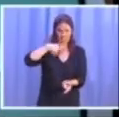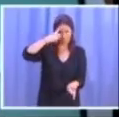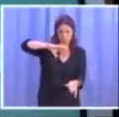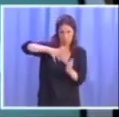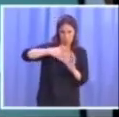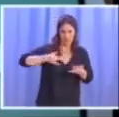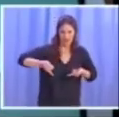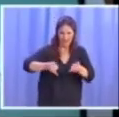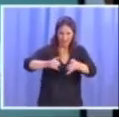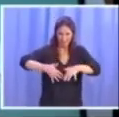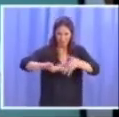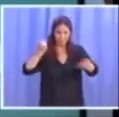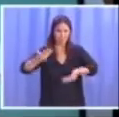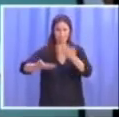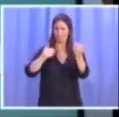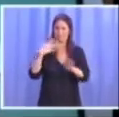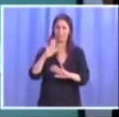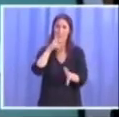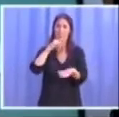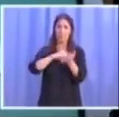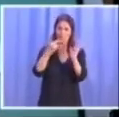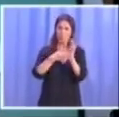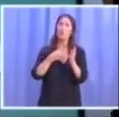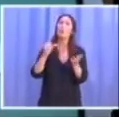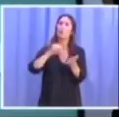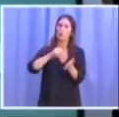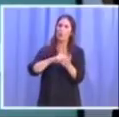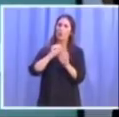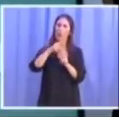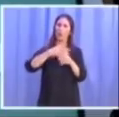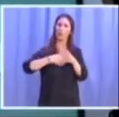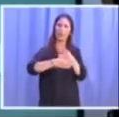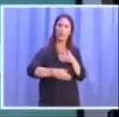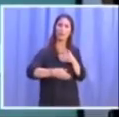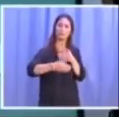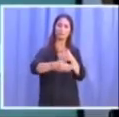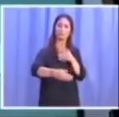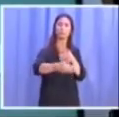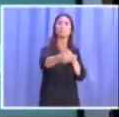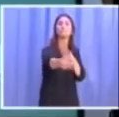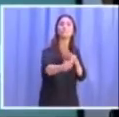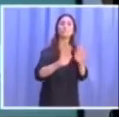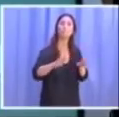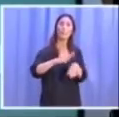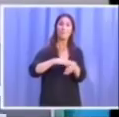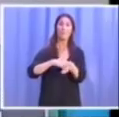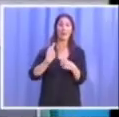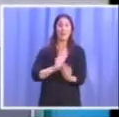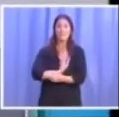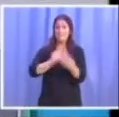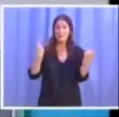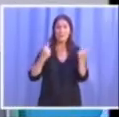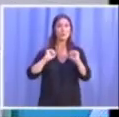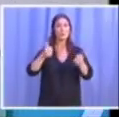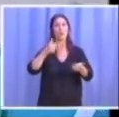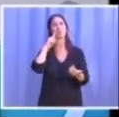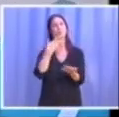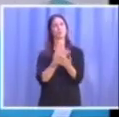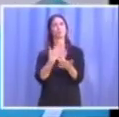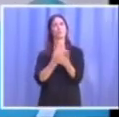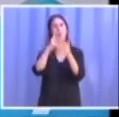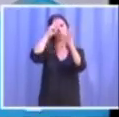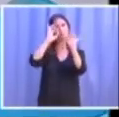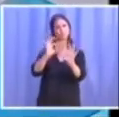Y si entendemos que hay un proyecto de ciudad en 12 años, con iniciativas a corto, a medio y a largo plazo, para que desde el primer día se estén viendo ya